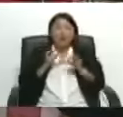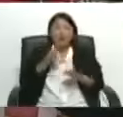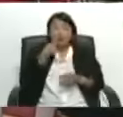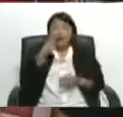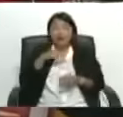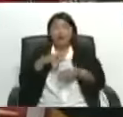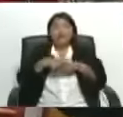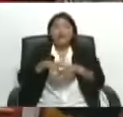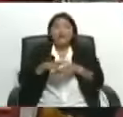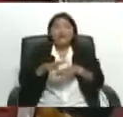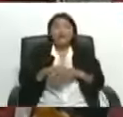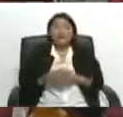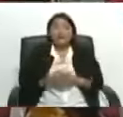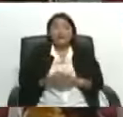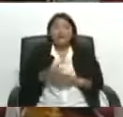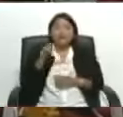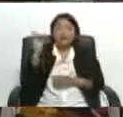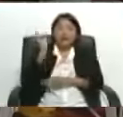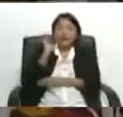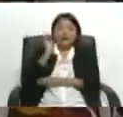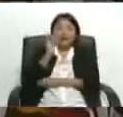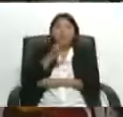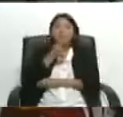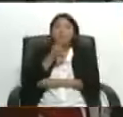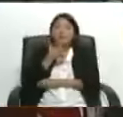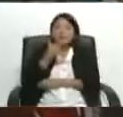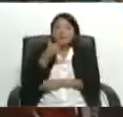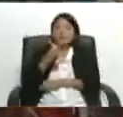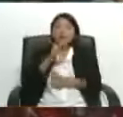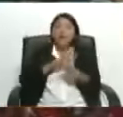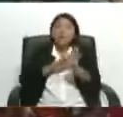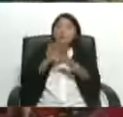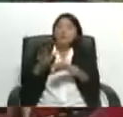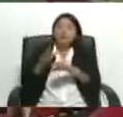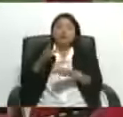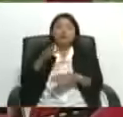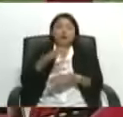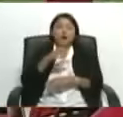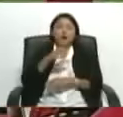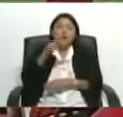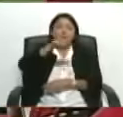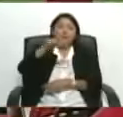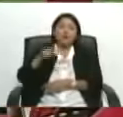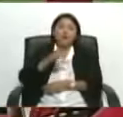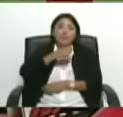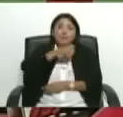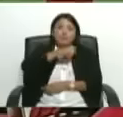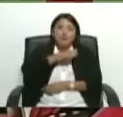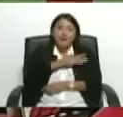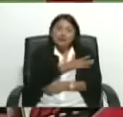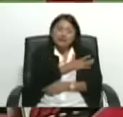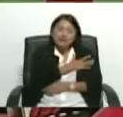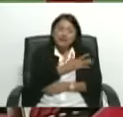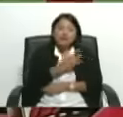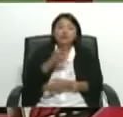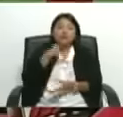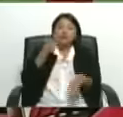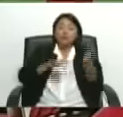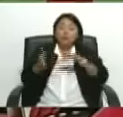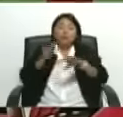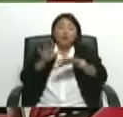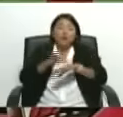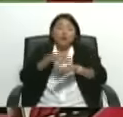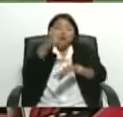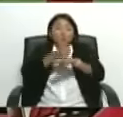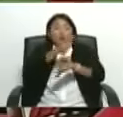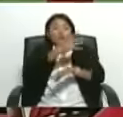bonita en Caracas, de apoyo al pueblo palestino, masacrado por el Estado